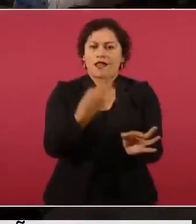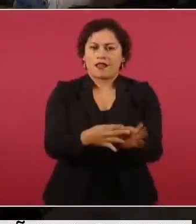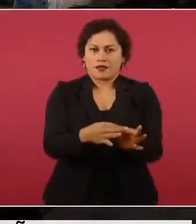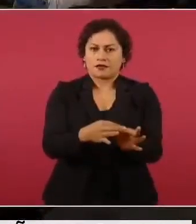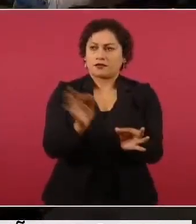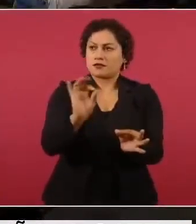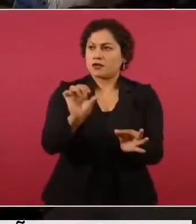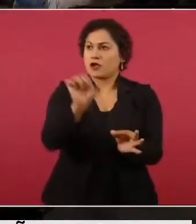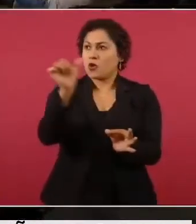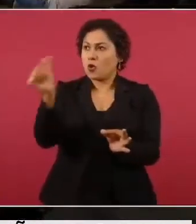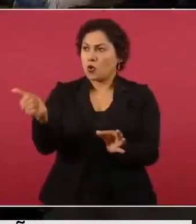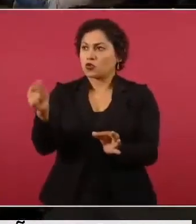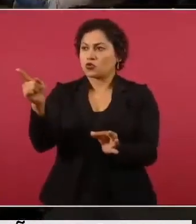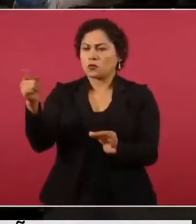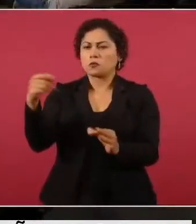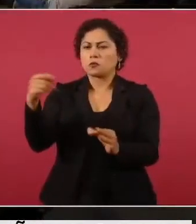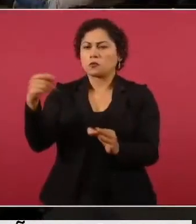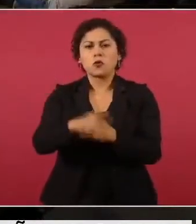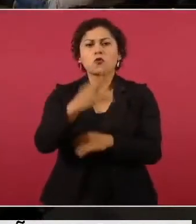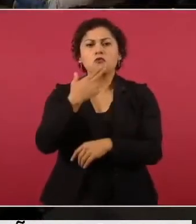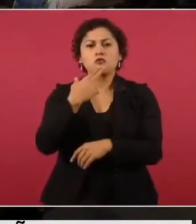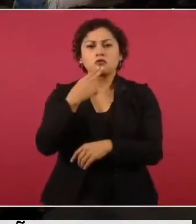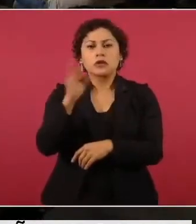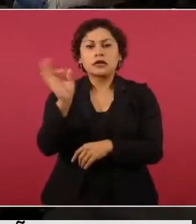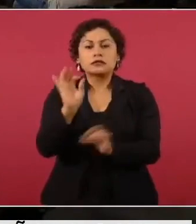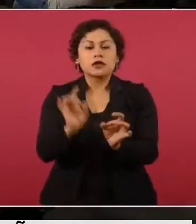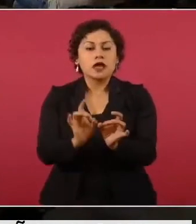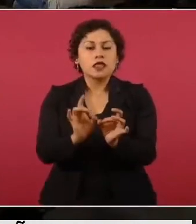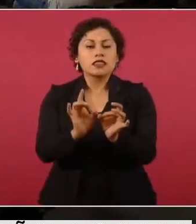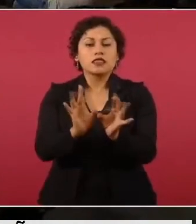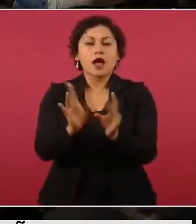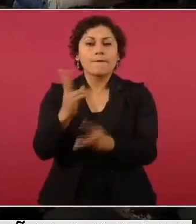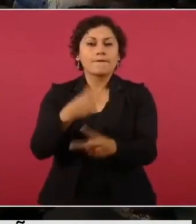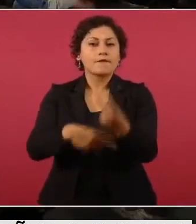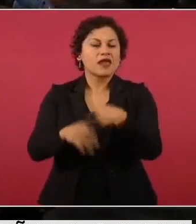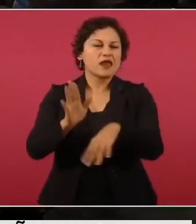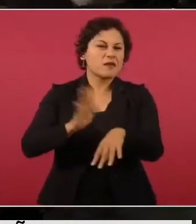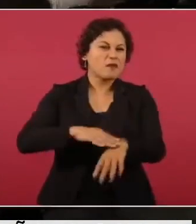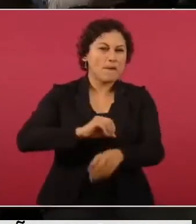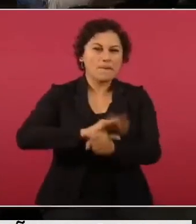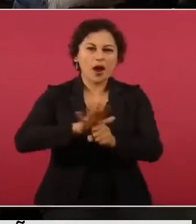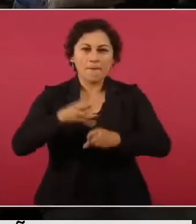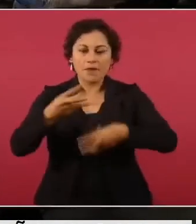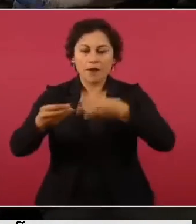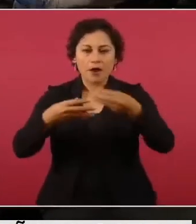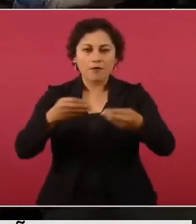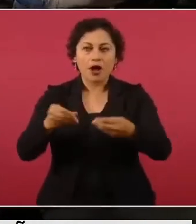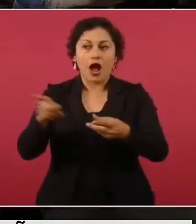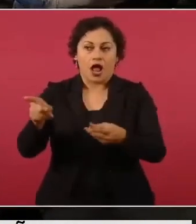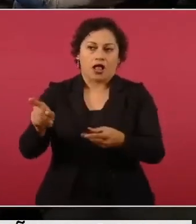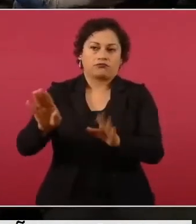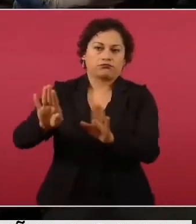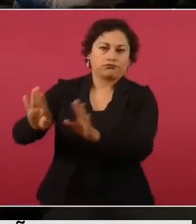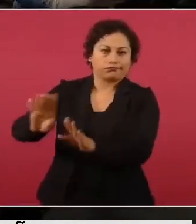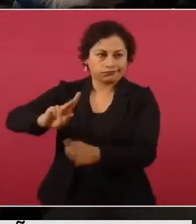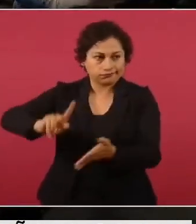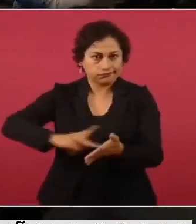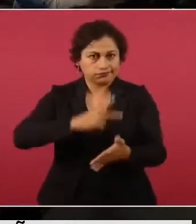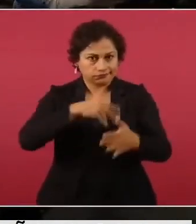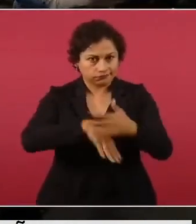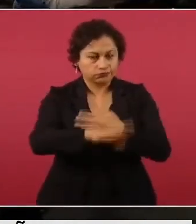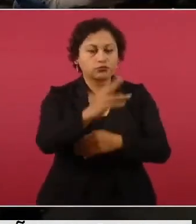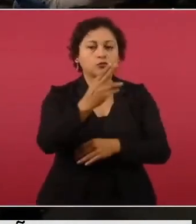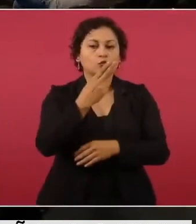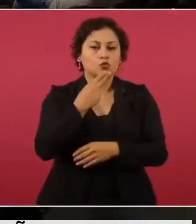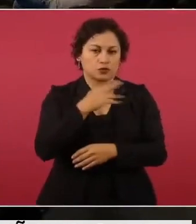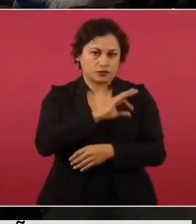fuera necesario por alguna clase de repunte. Y finalmente, en la mortalidad, vemos ya que en las semanas